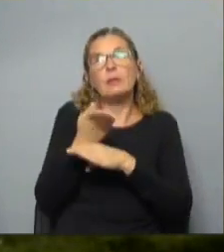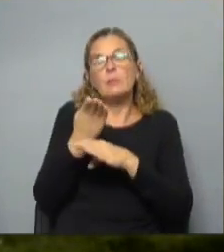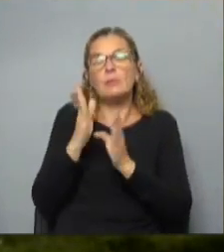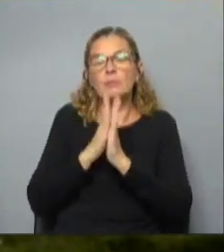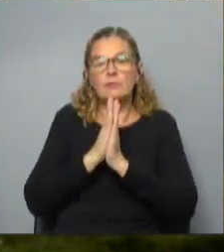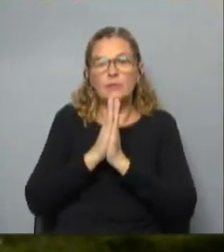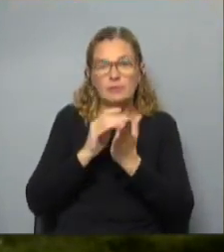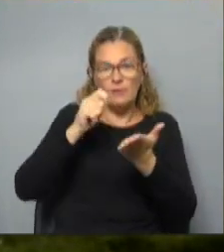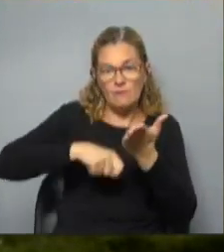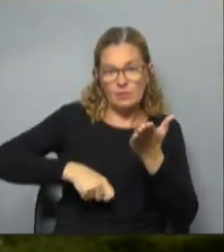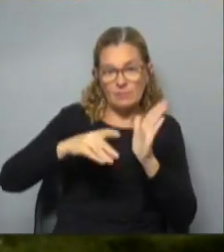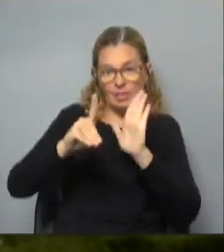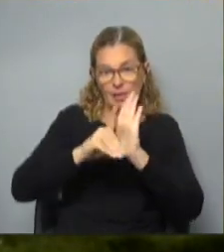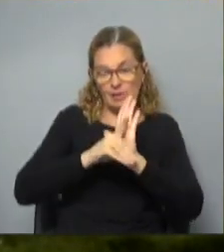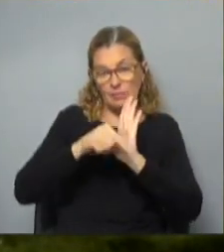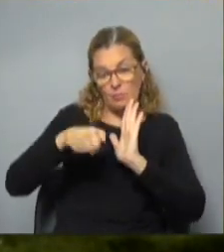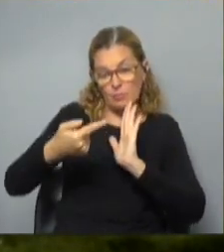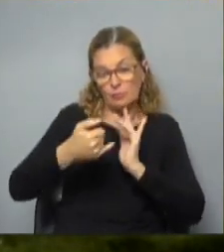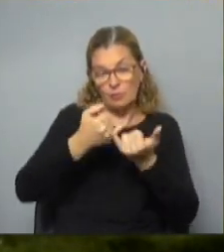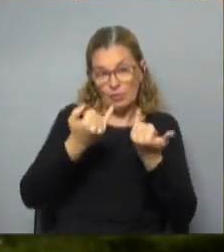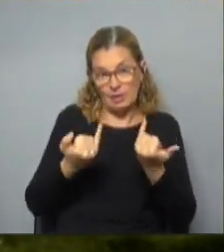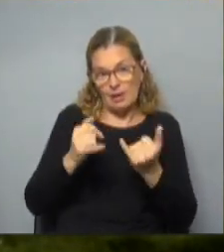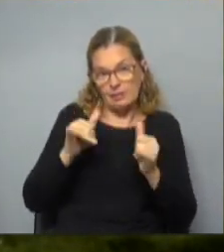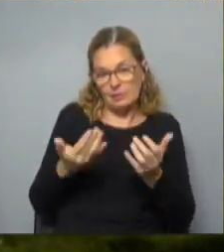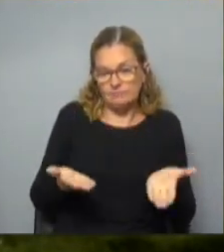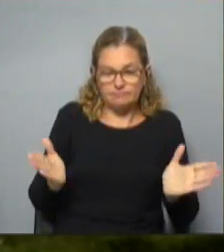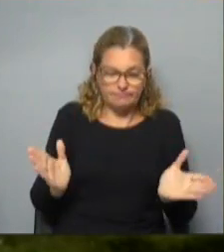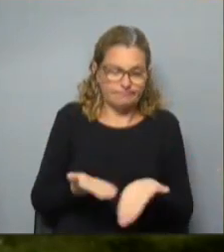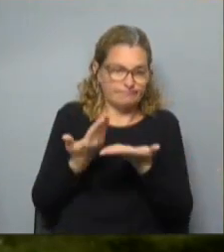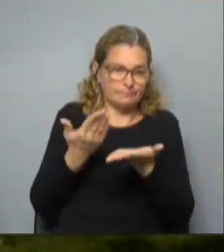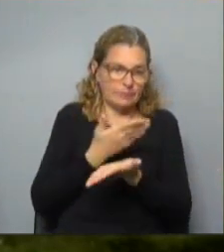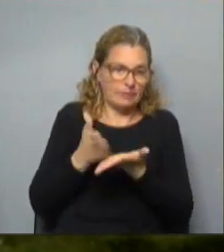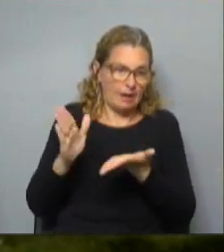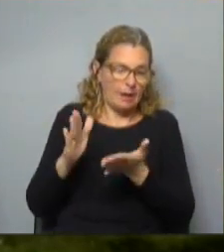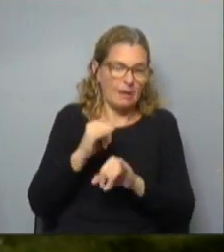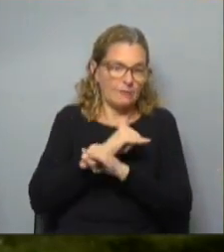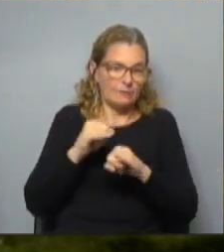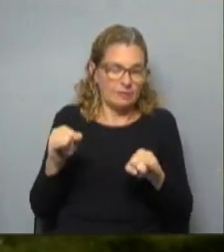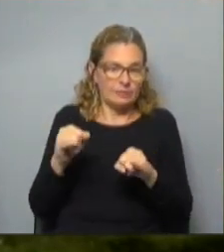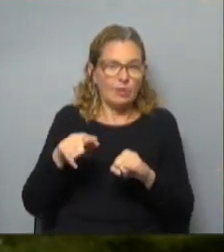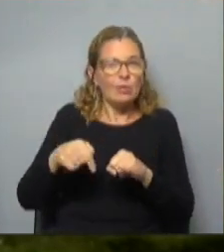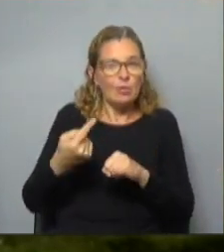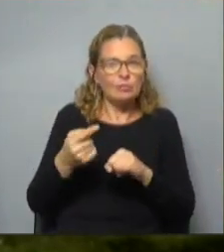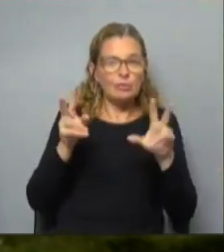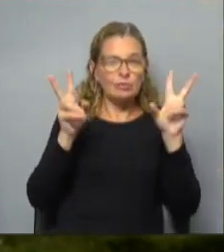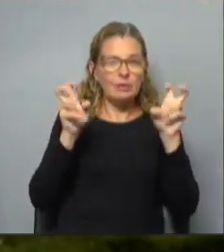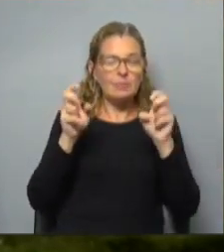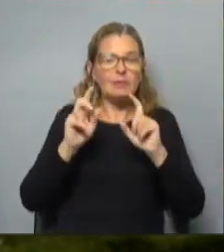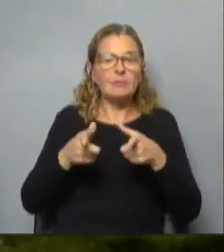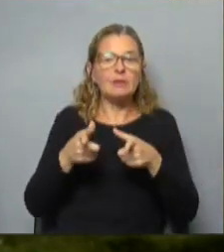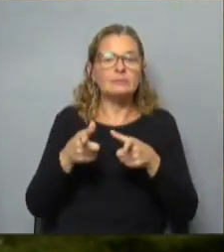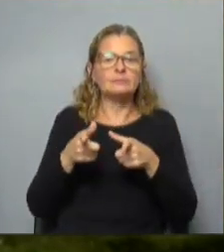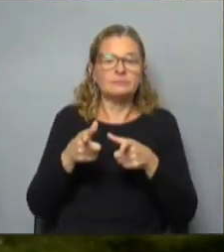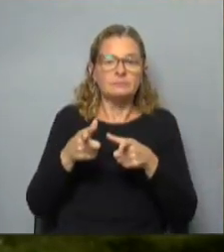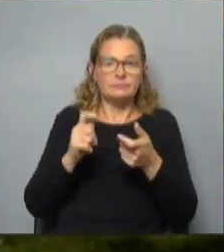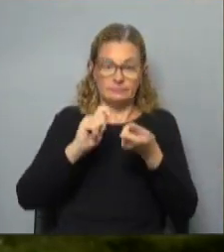de que se firme ese decreto probablemente los próximos días eso ya se levante y se termine pero bueno otra de las cosas que también de los aspectos